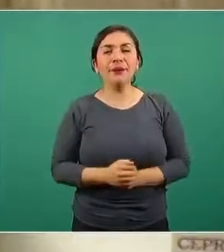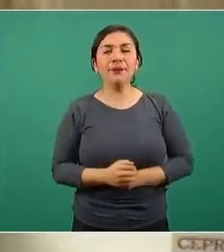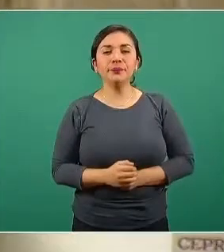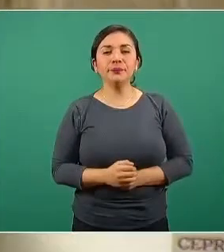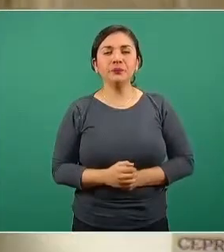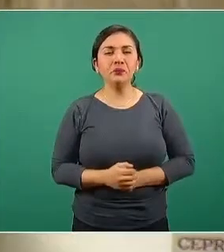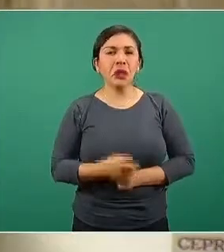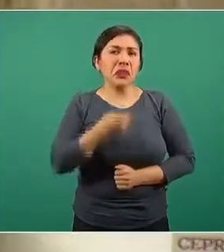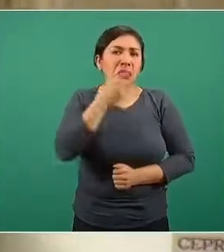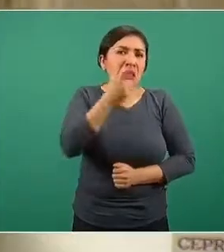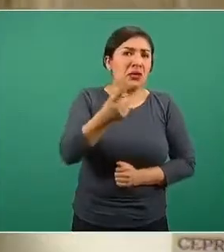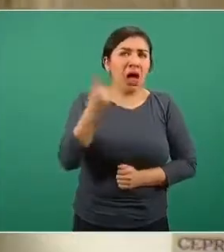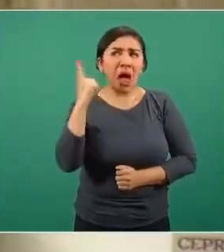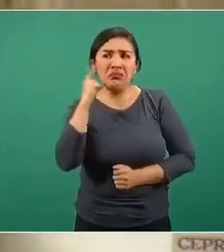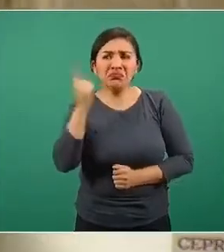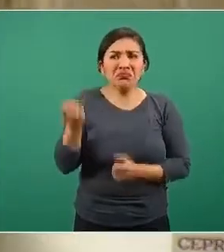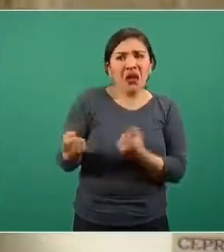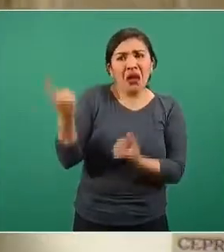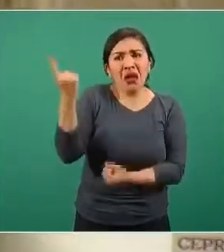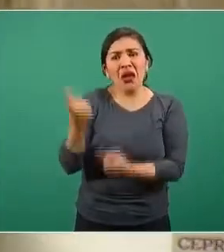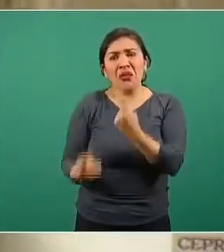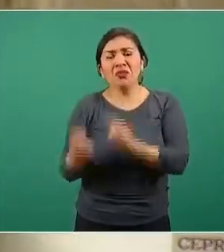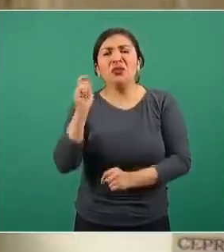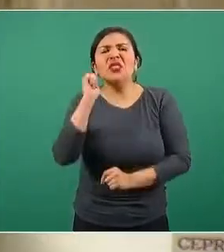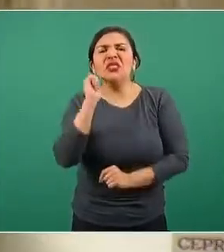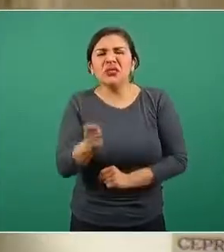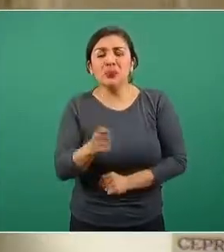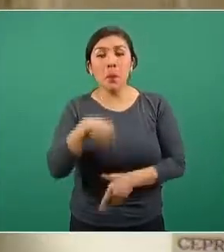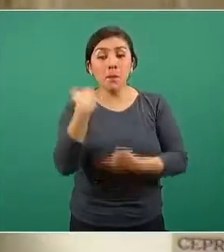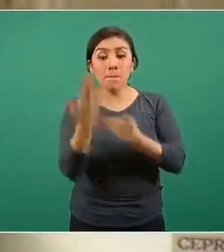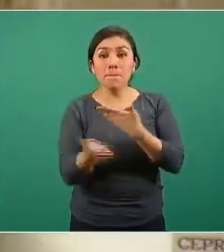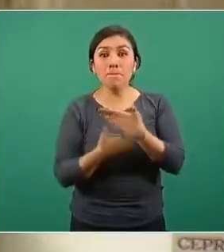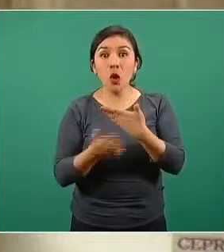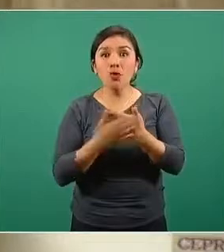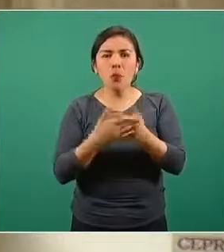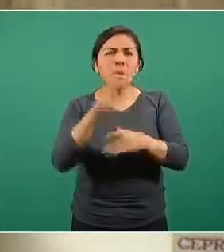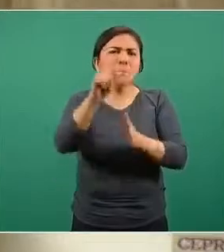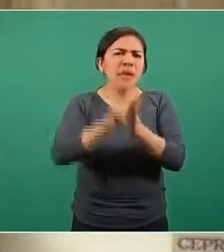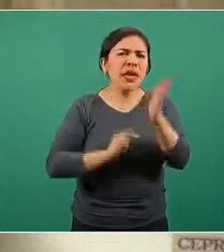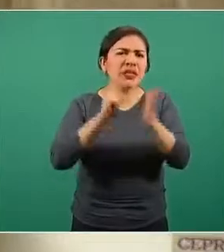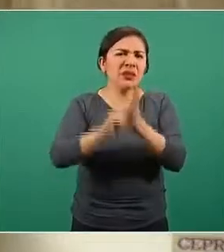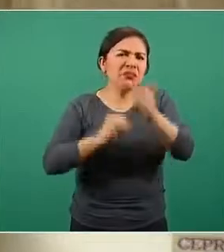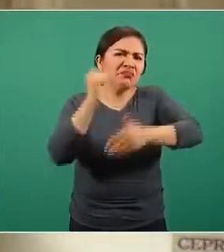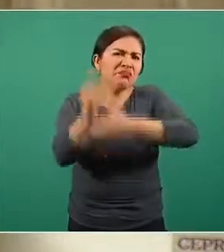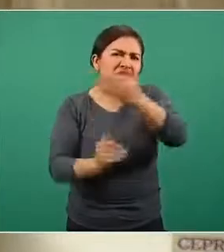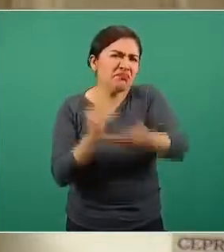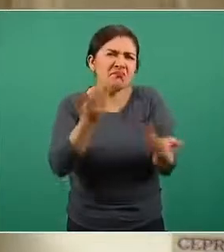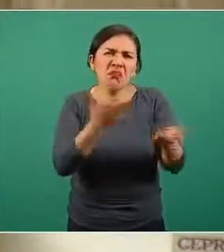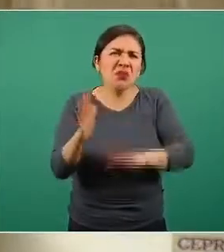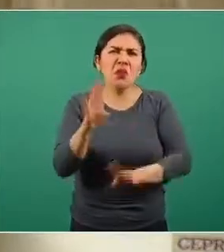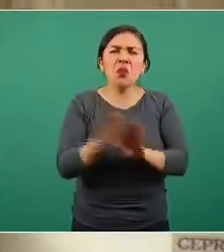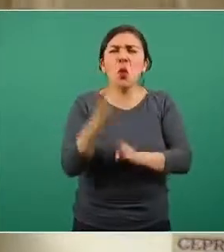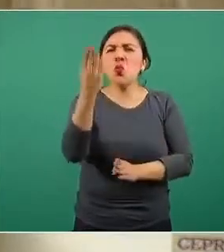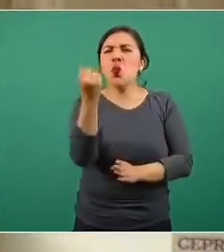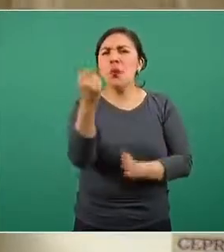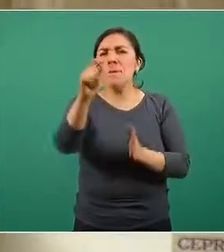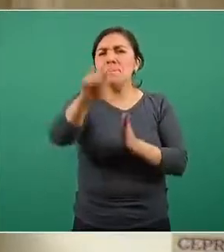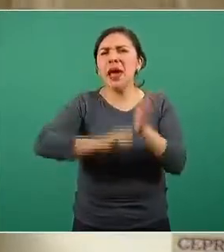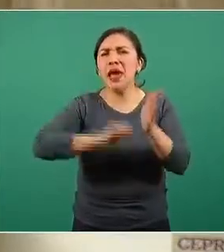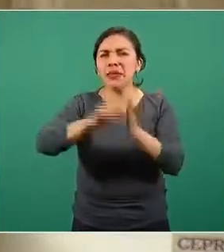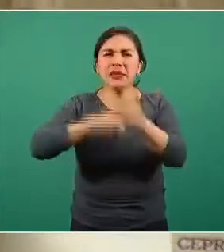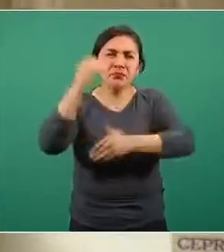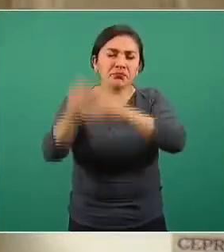se corre el rumor de que en próximos meses, bueno, de aquí a unos 9 meses,